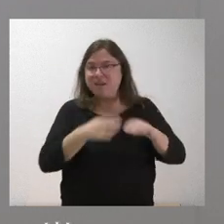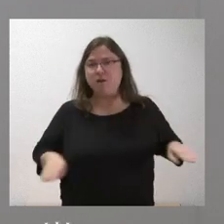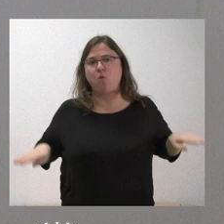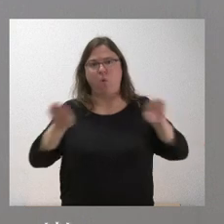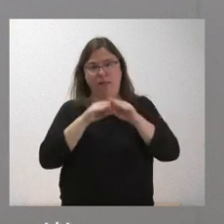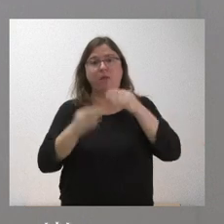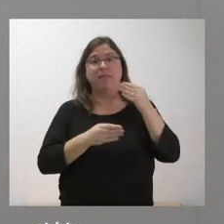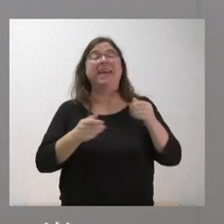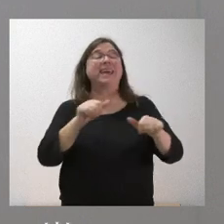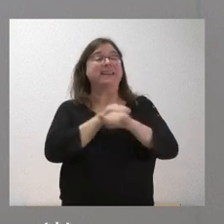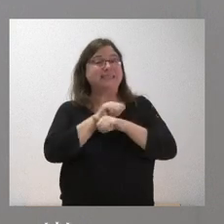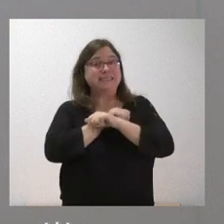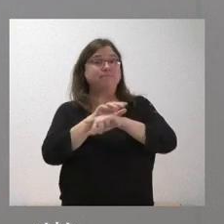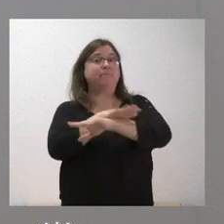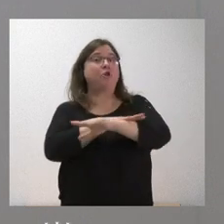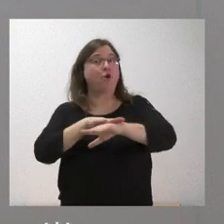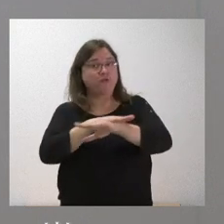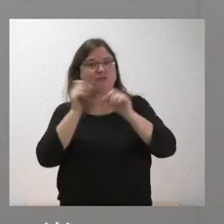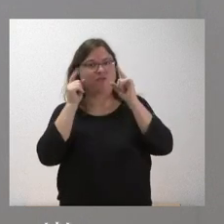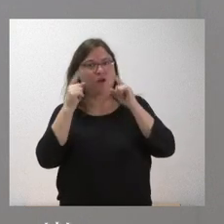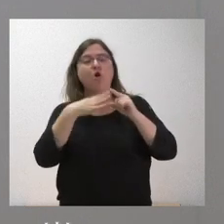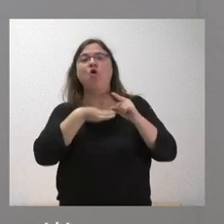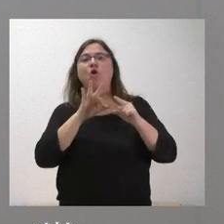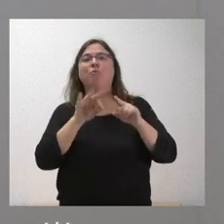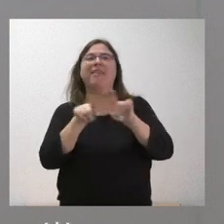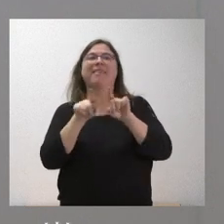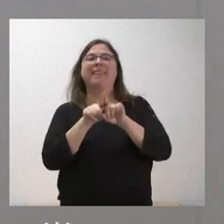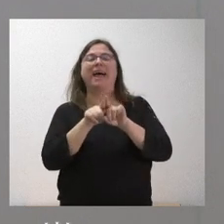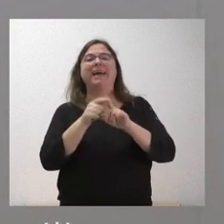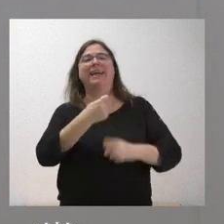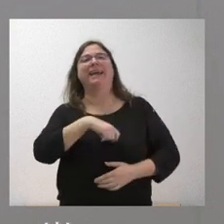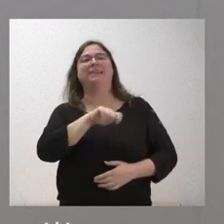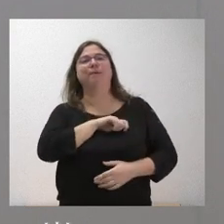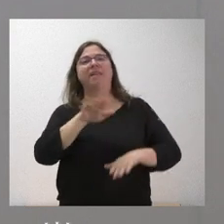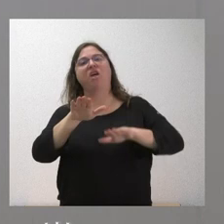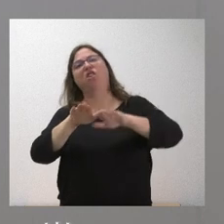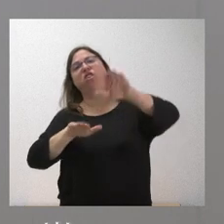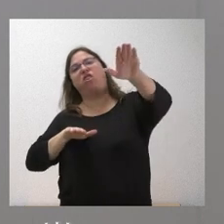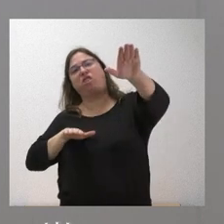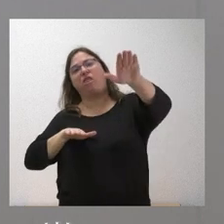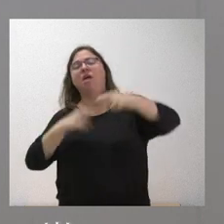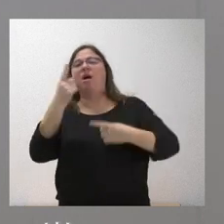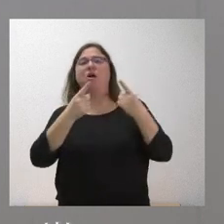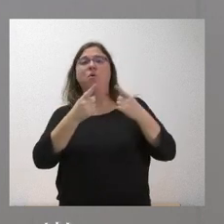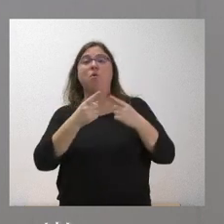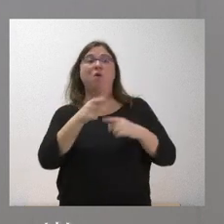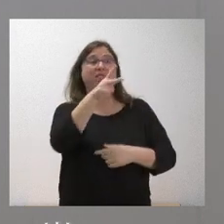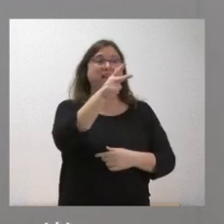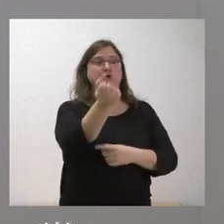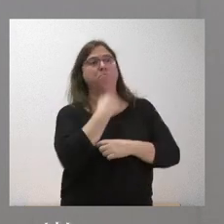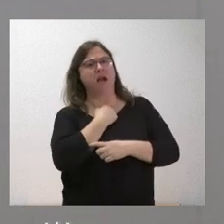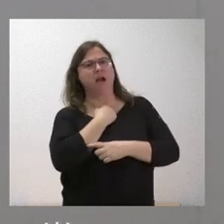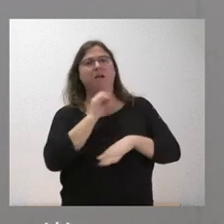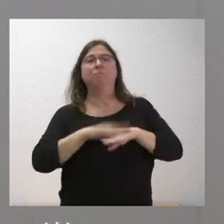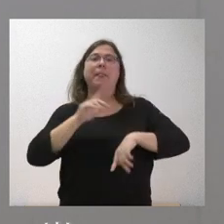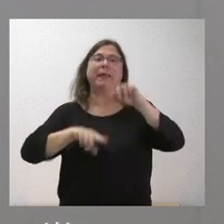gobierno de España se de cuenta de que no puede crear una España de dos velocidades no puede crear una España donde hay españoles que tengan más derechos que otros en función de se